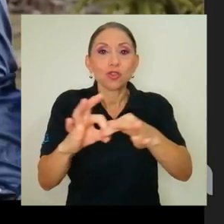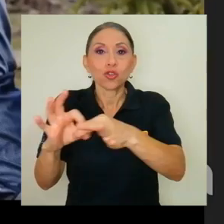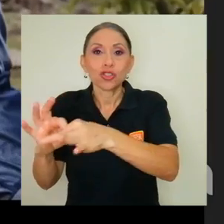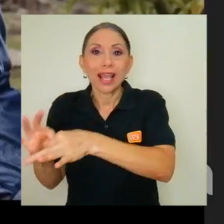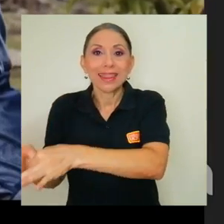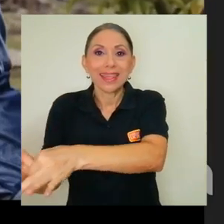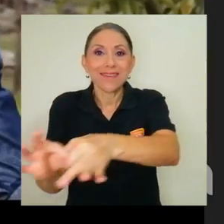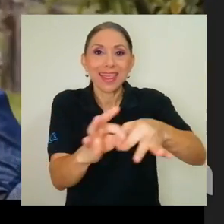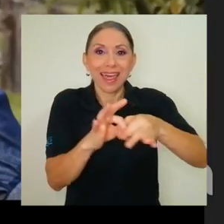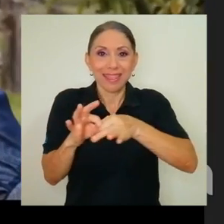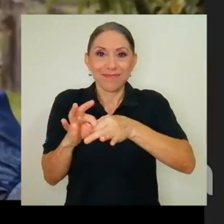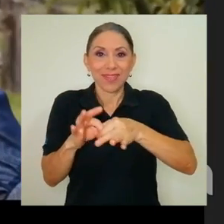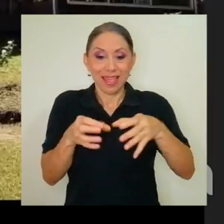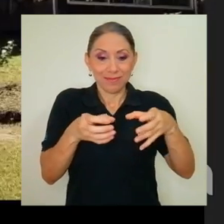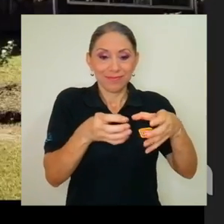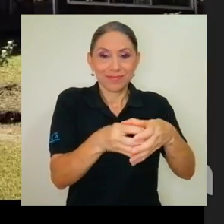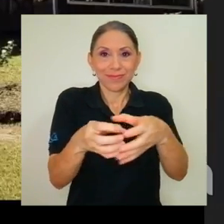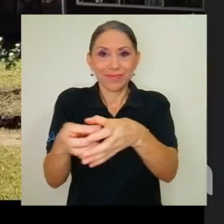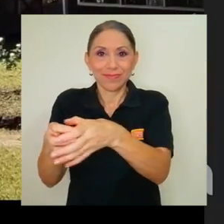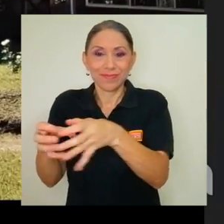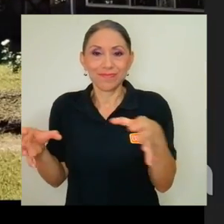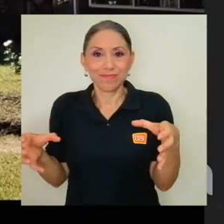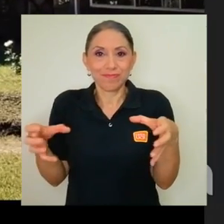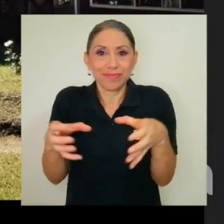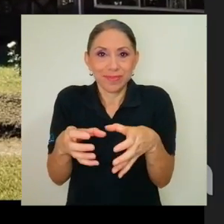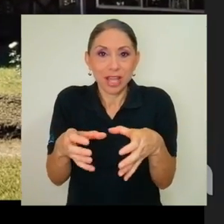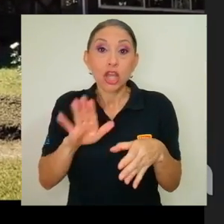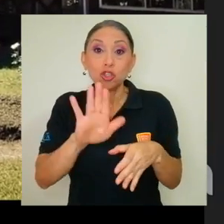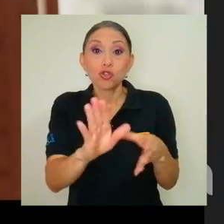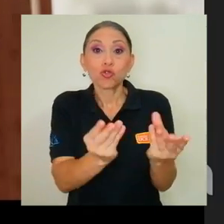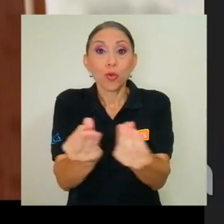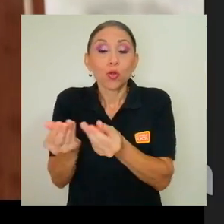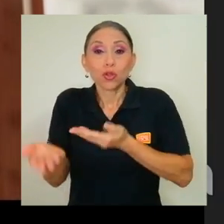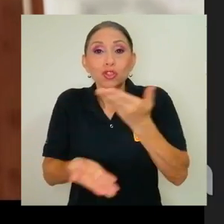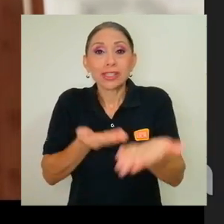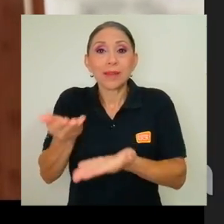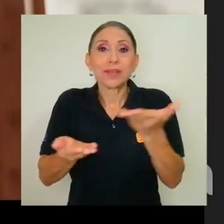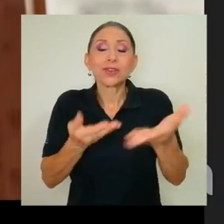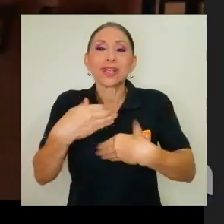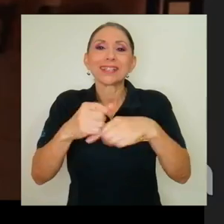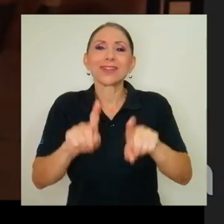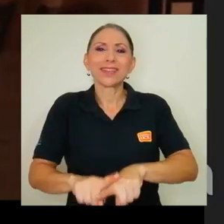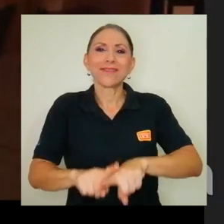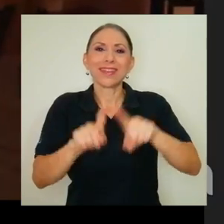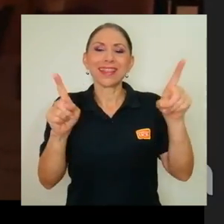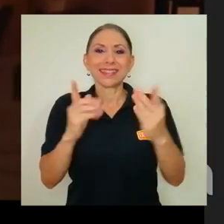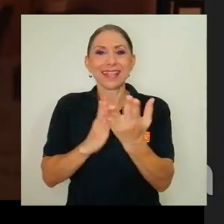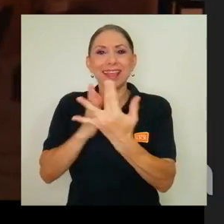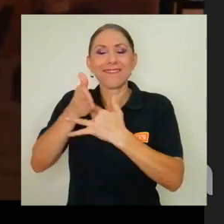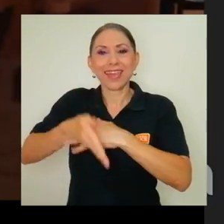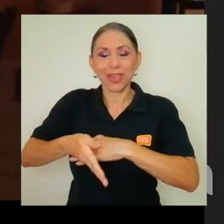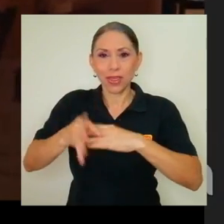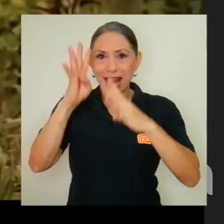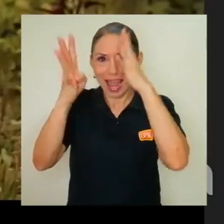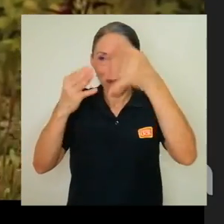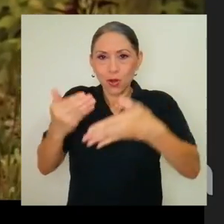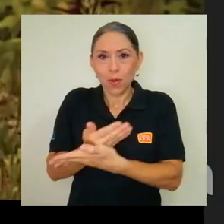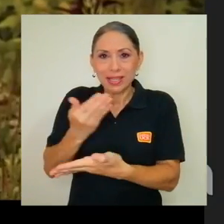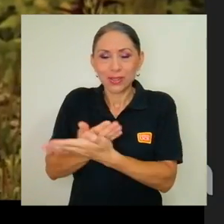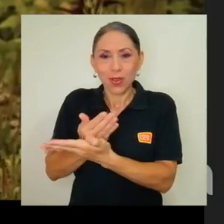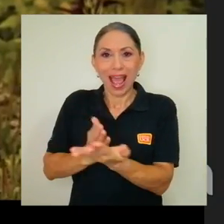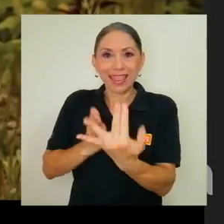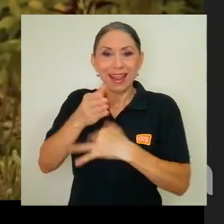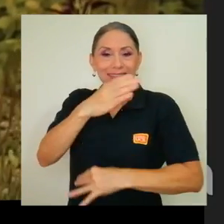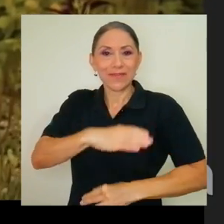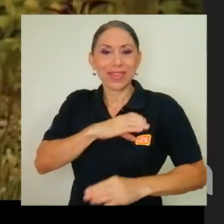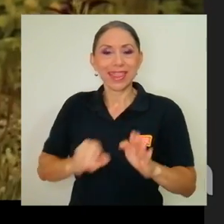los integrantes del consorcio y la diferenciación de sus productos o servicios por medio de la innovación a través